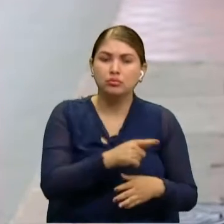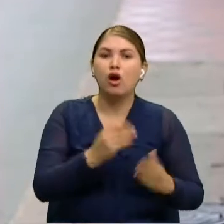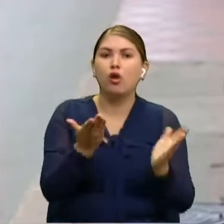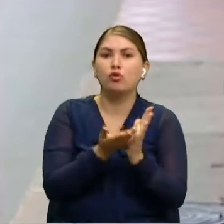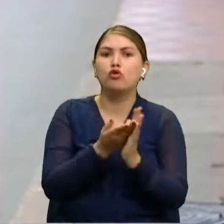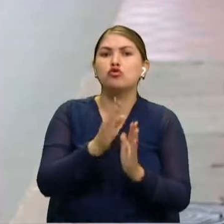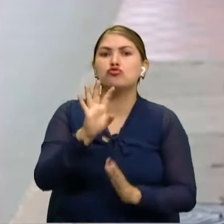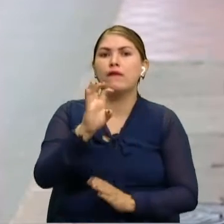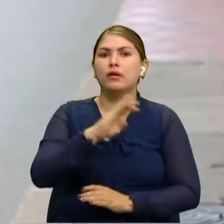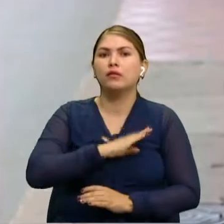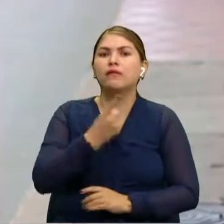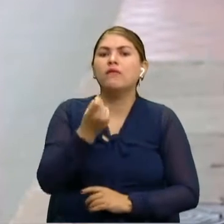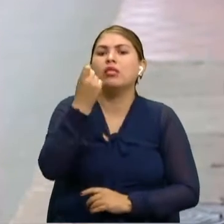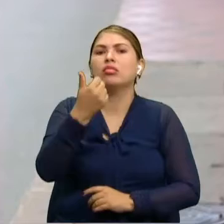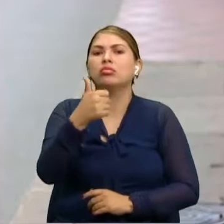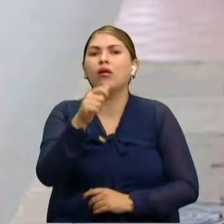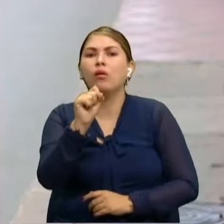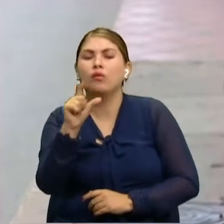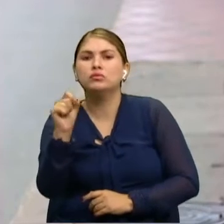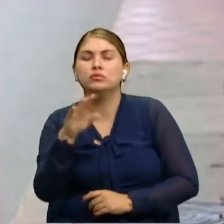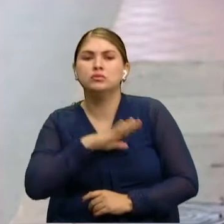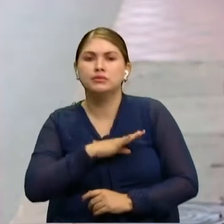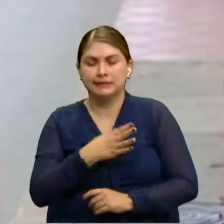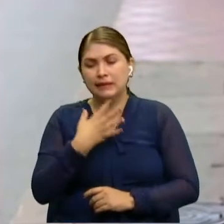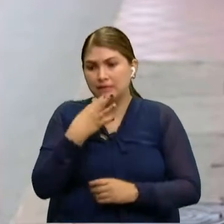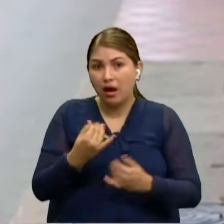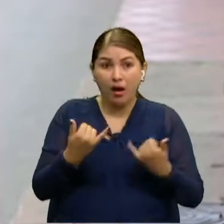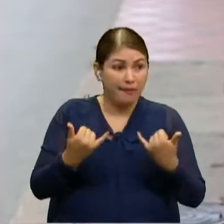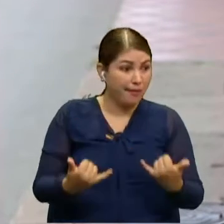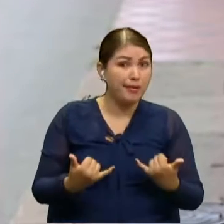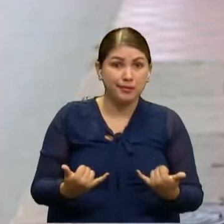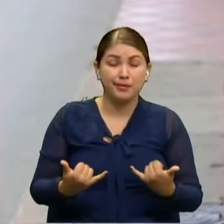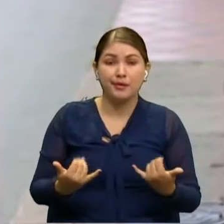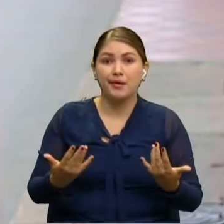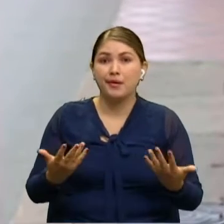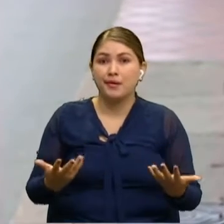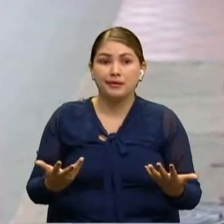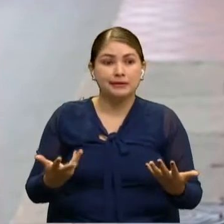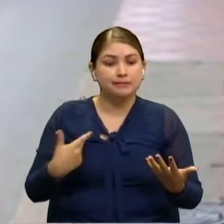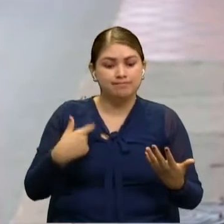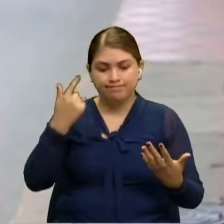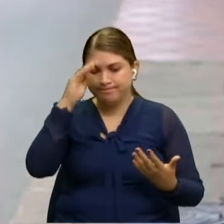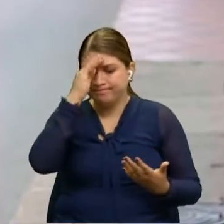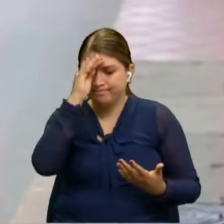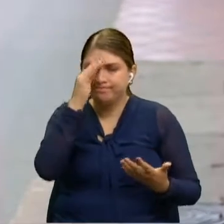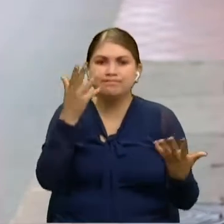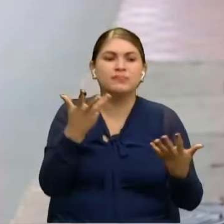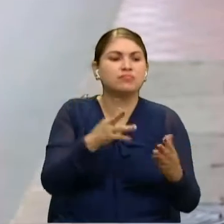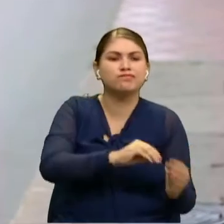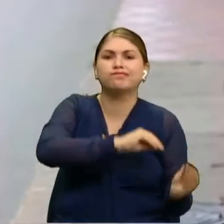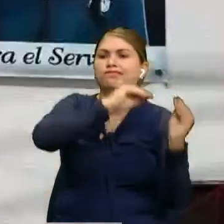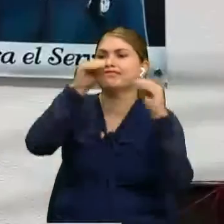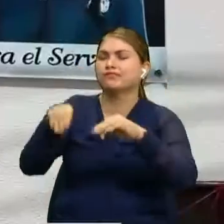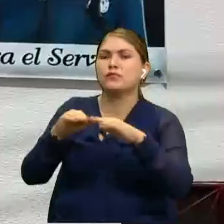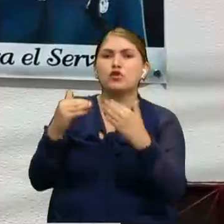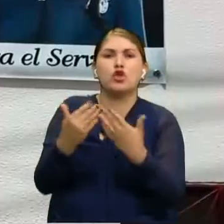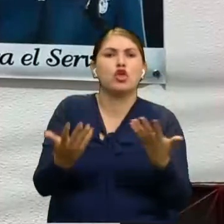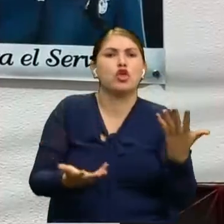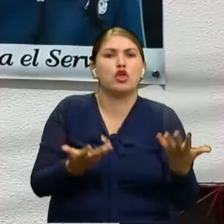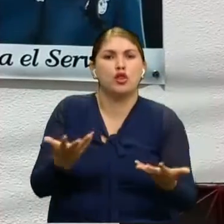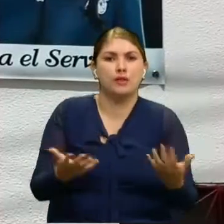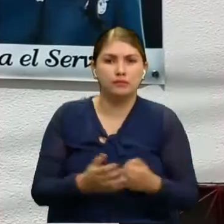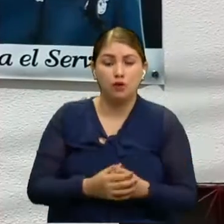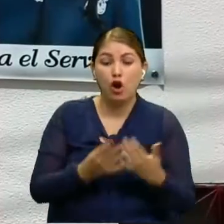noveno de cada décimo jones y en este momento pues realmente estamos como indecisos de saber dónde lo vamos a colocar más de